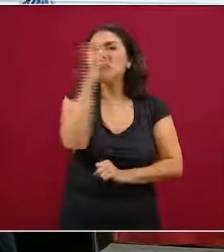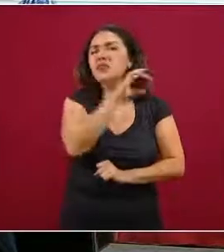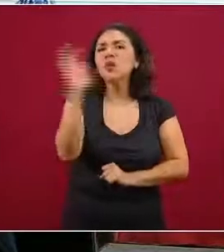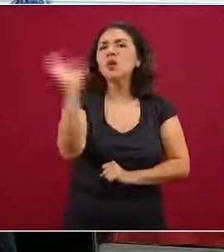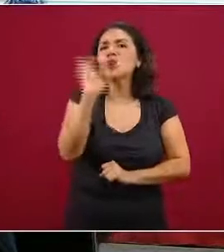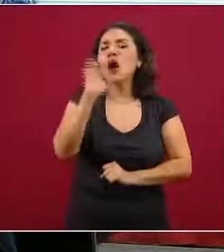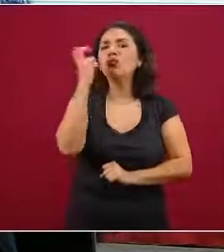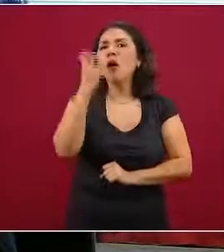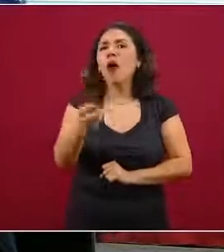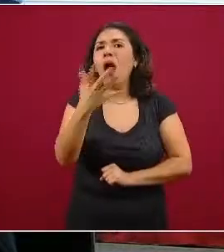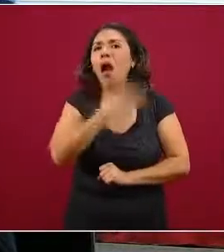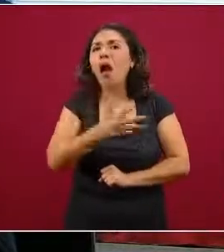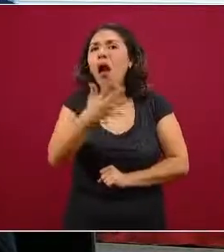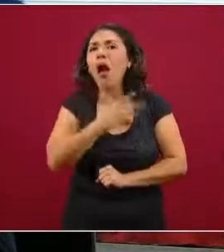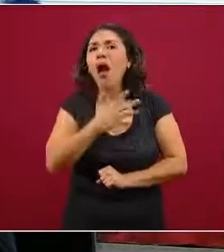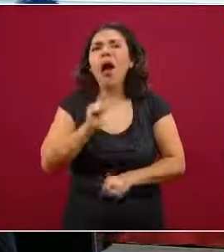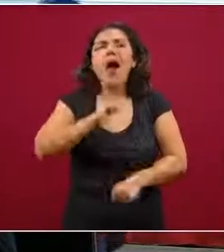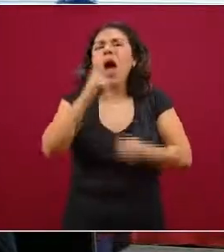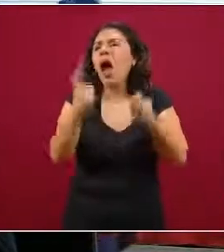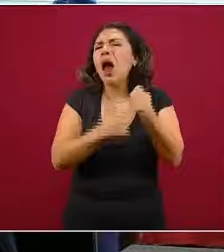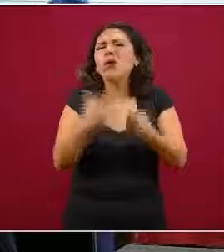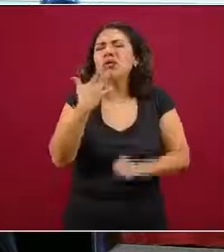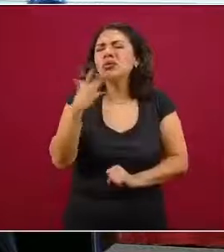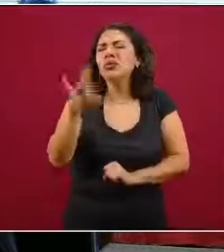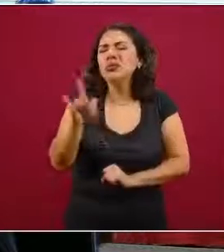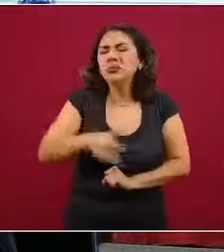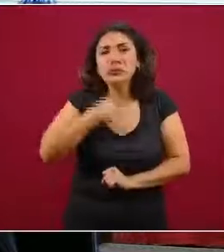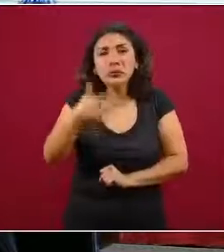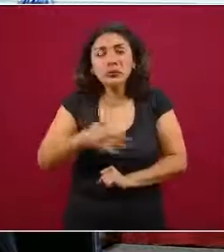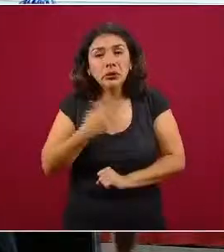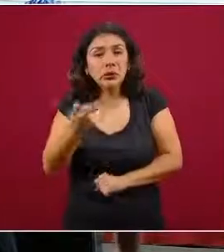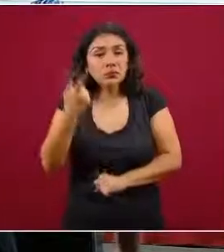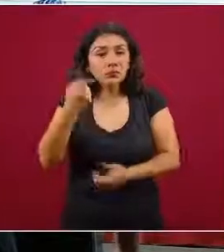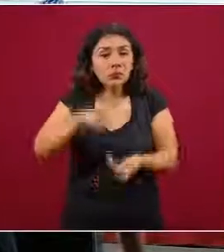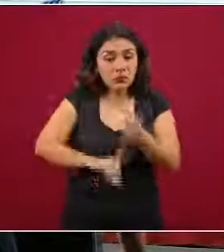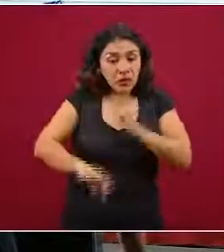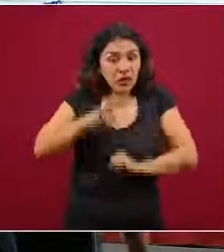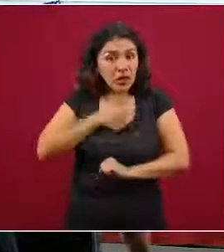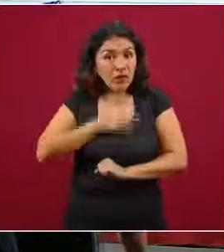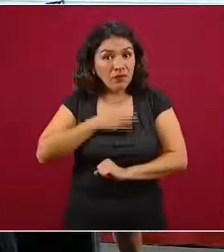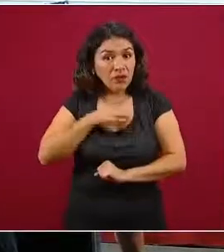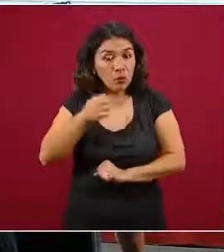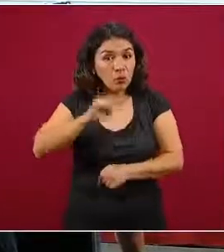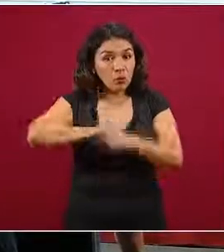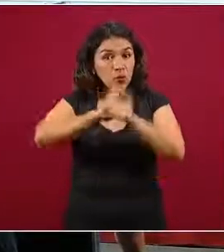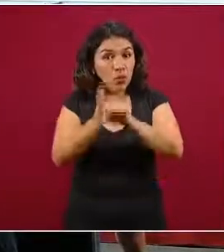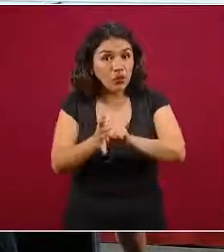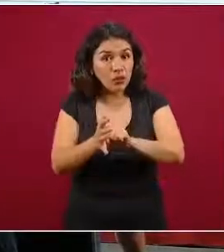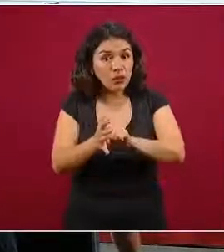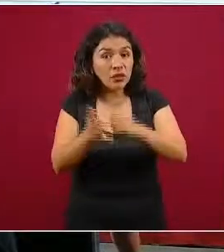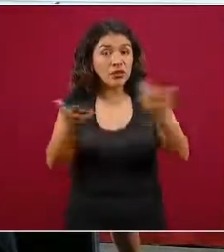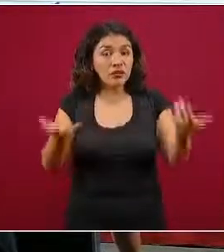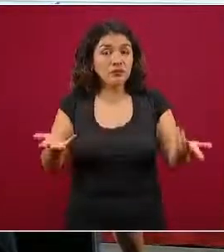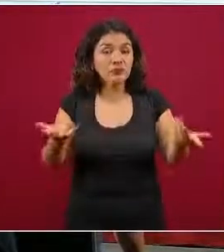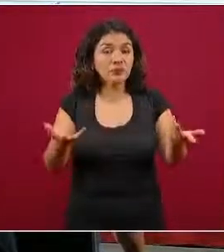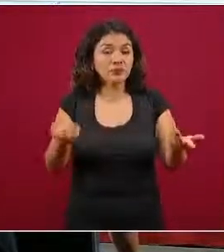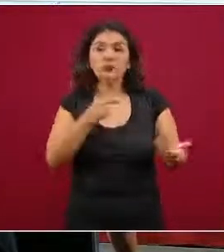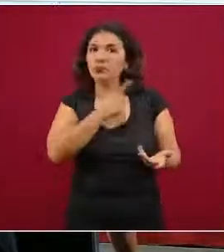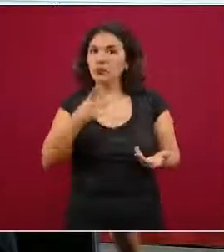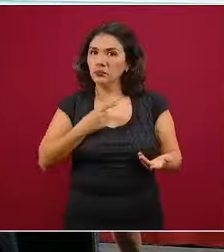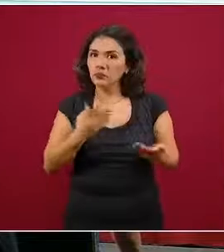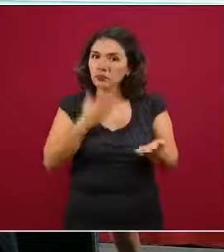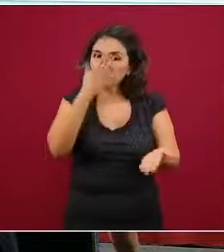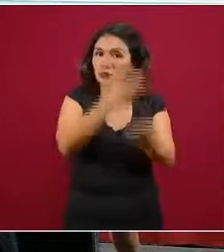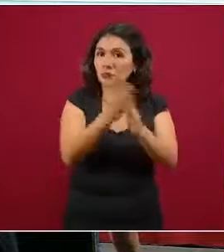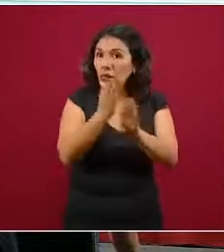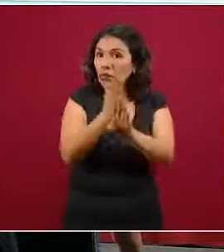cuando tiene algún signo o síntoma de la infección por SARS-CoV-2, pero